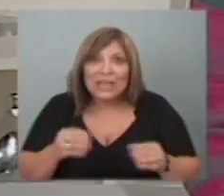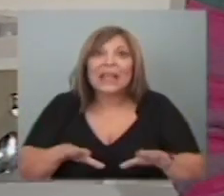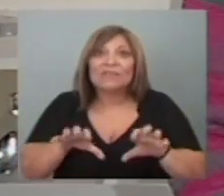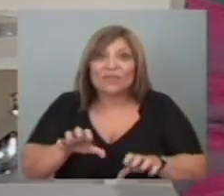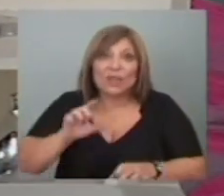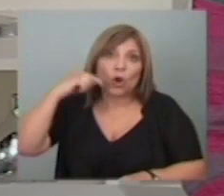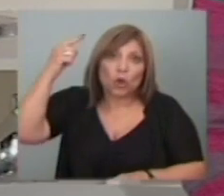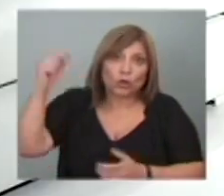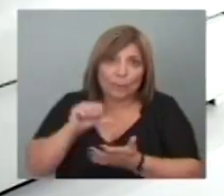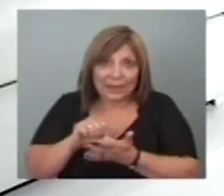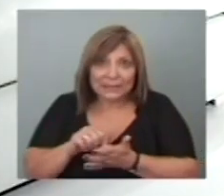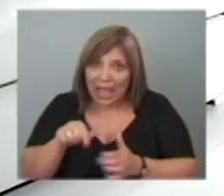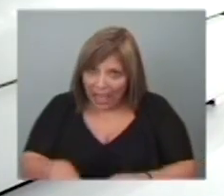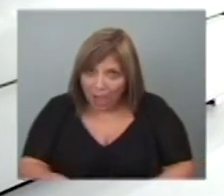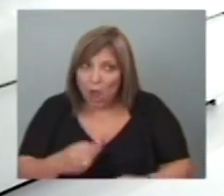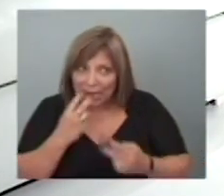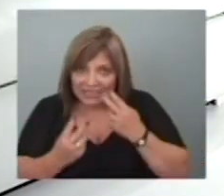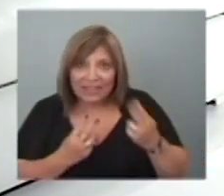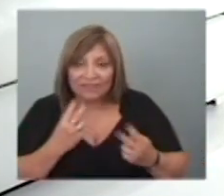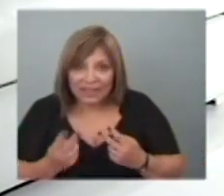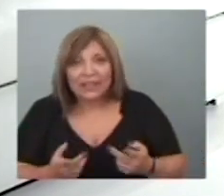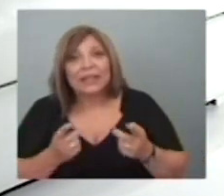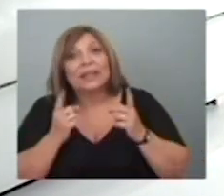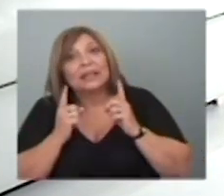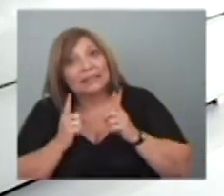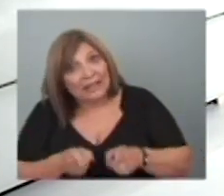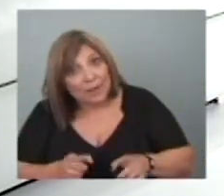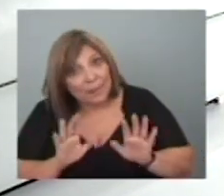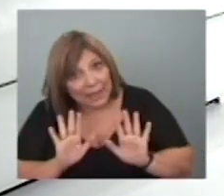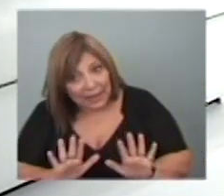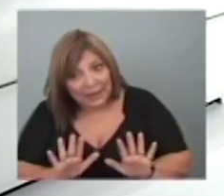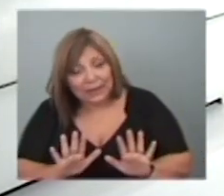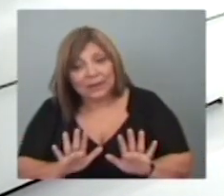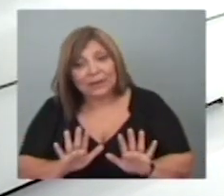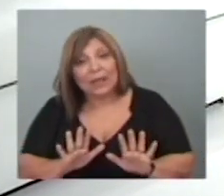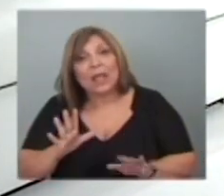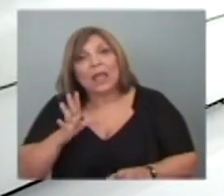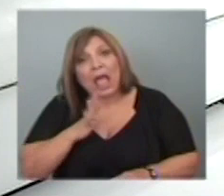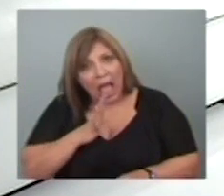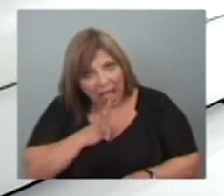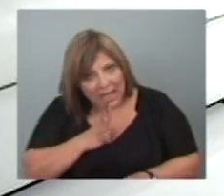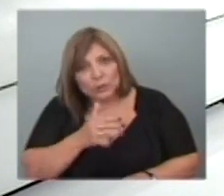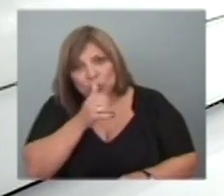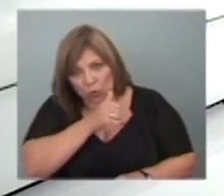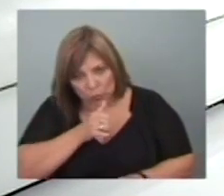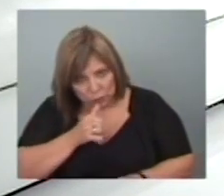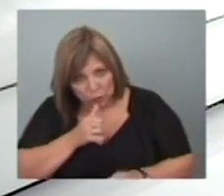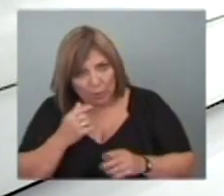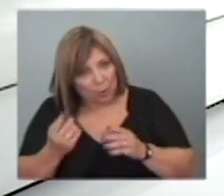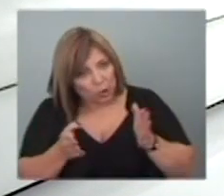afuera. Uh-huh. Está dándose. También es cierto que hay soluciones,